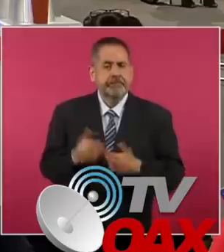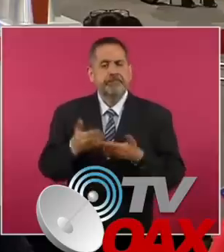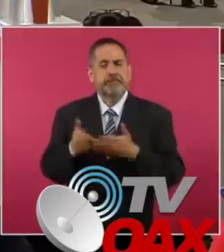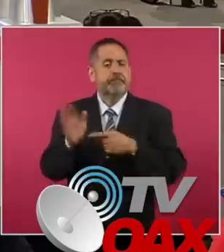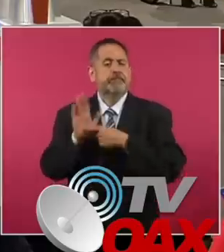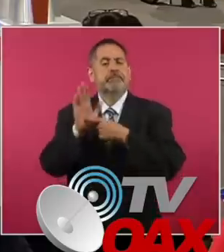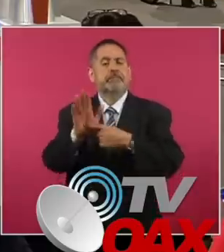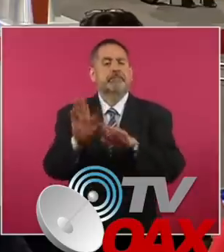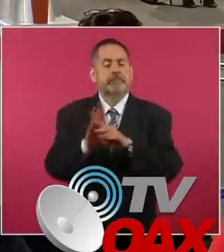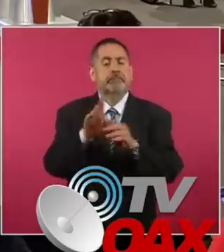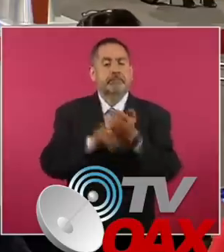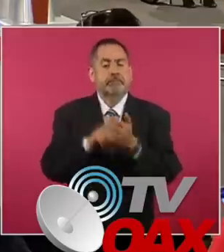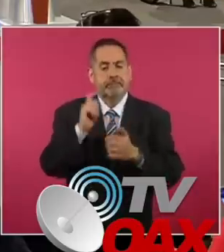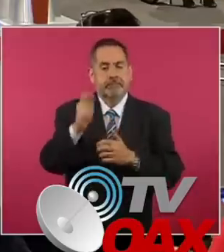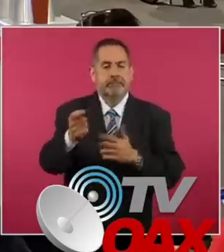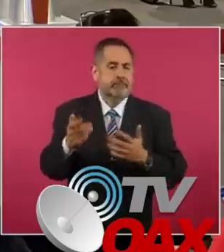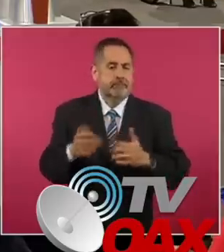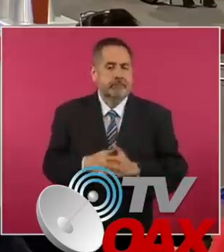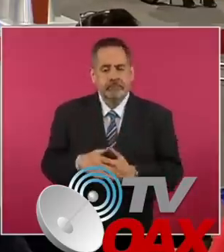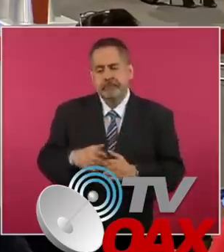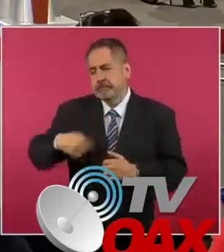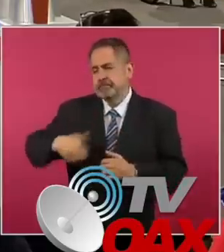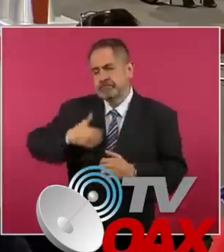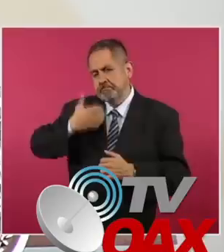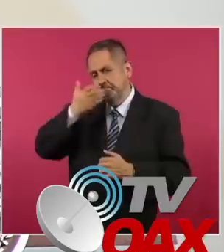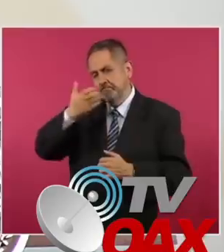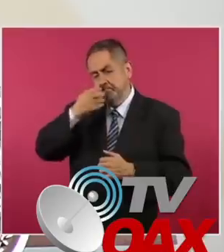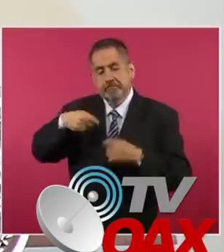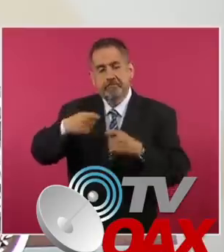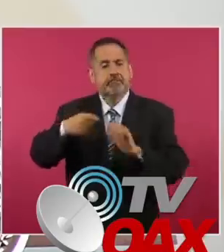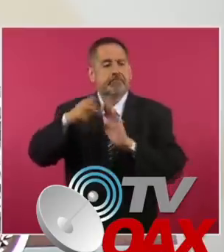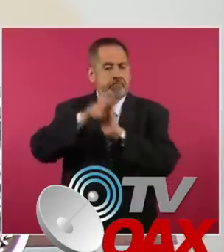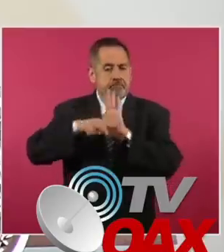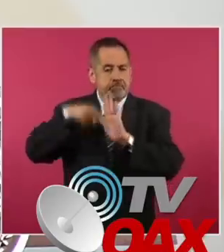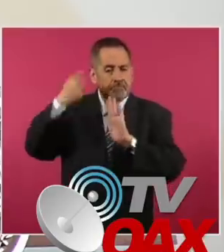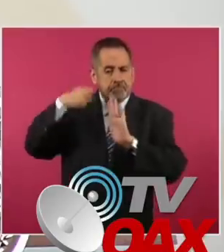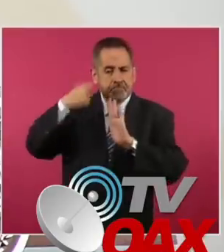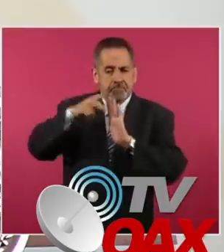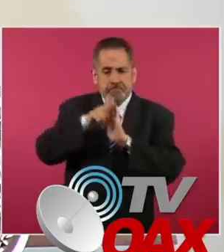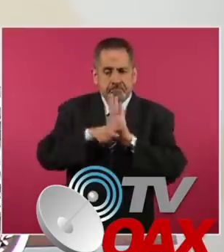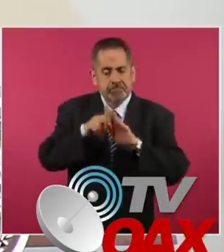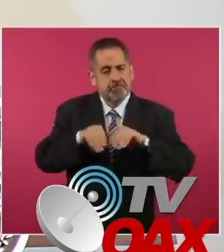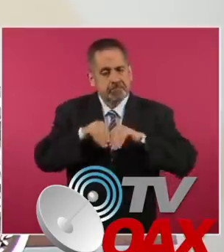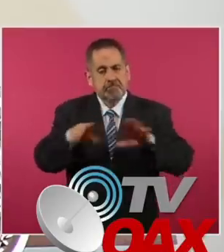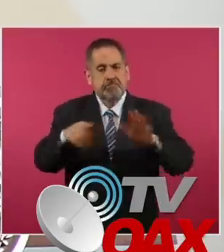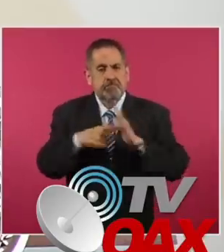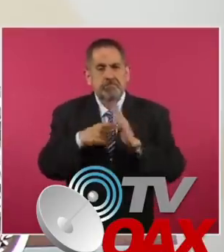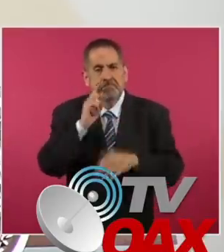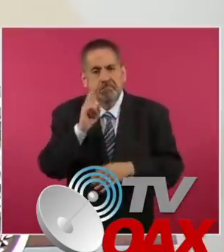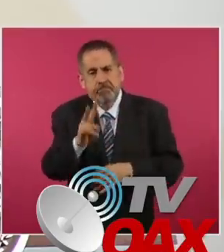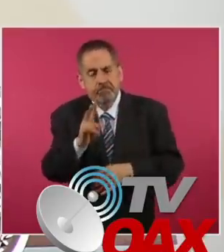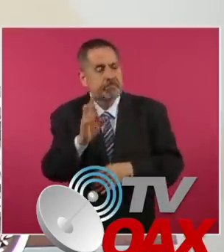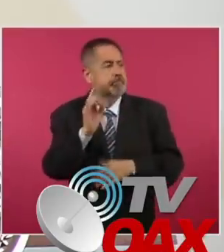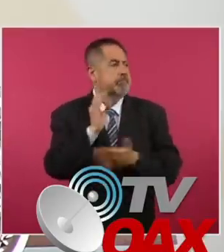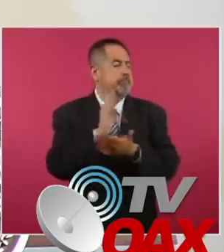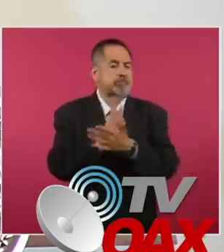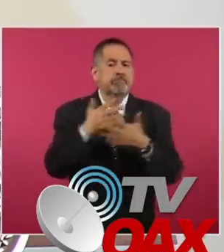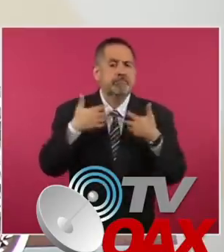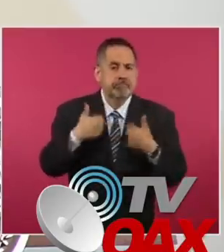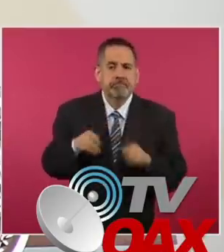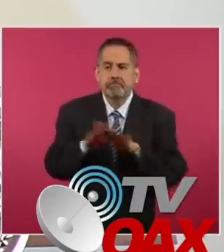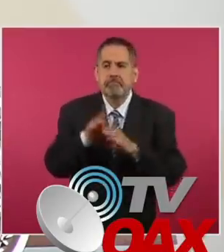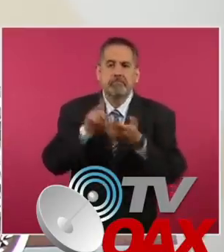como ya se ha hecho costumbre un vídeo que nos da cuenta de los trabajos que estamos